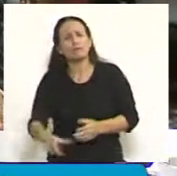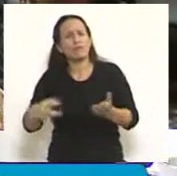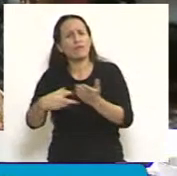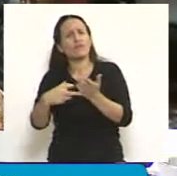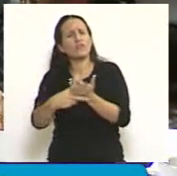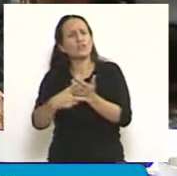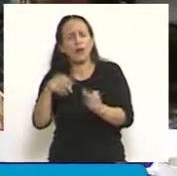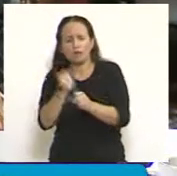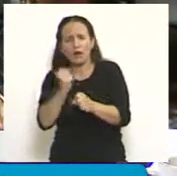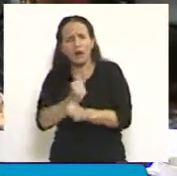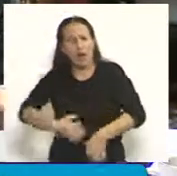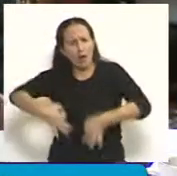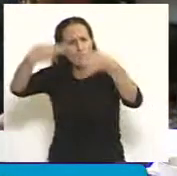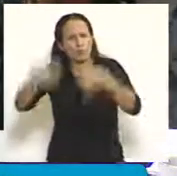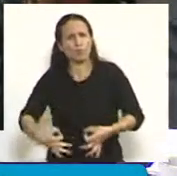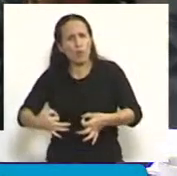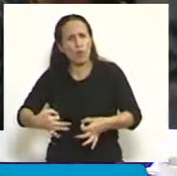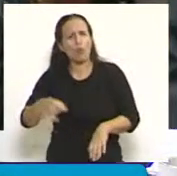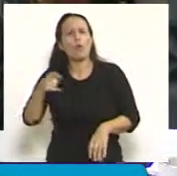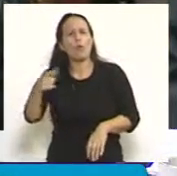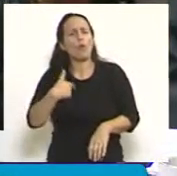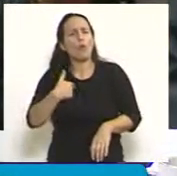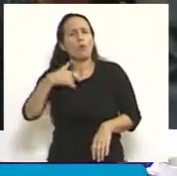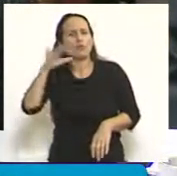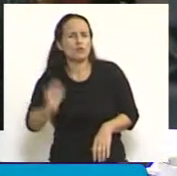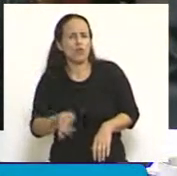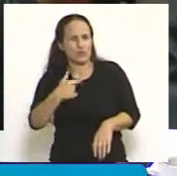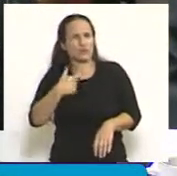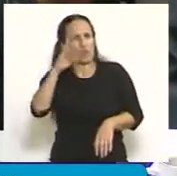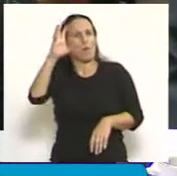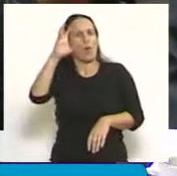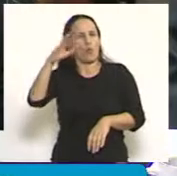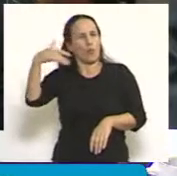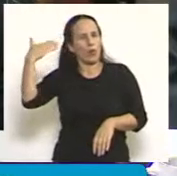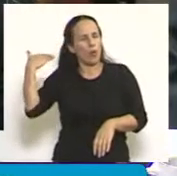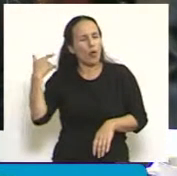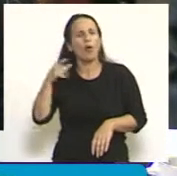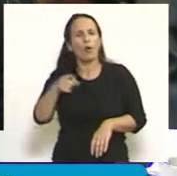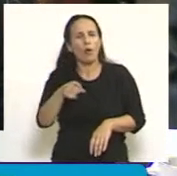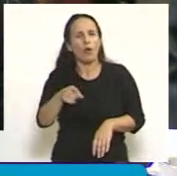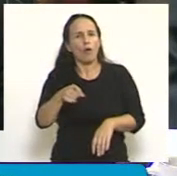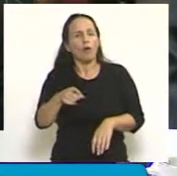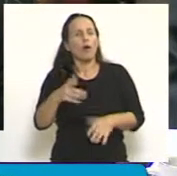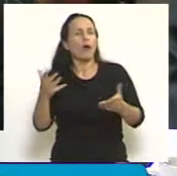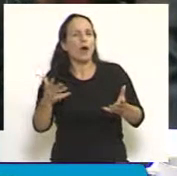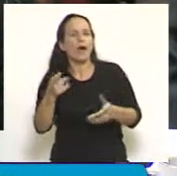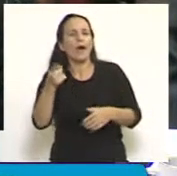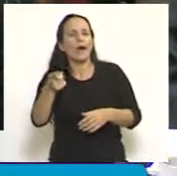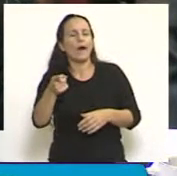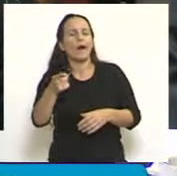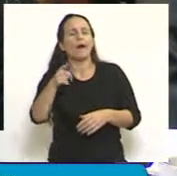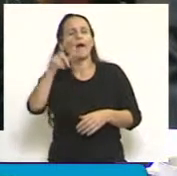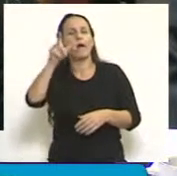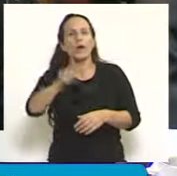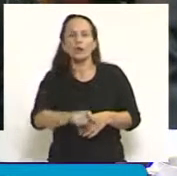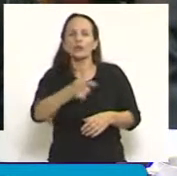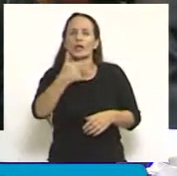para tomar un criterio práctico, voy a recordar que allá